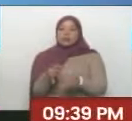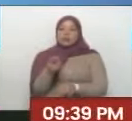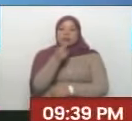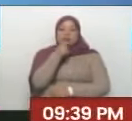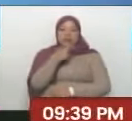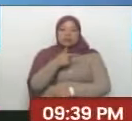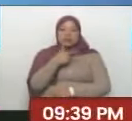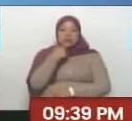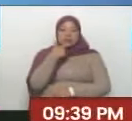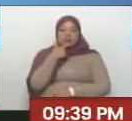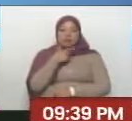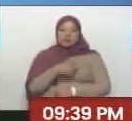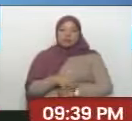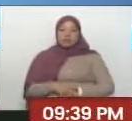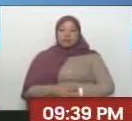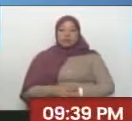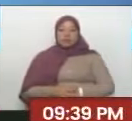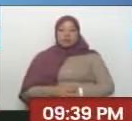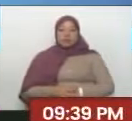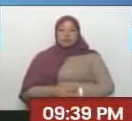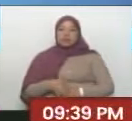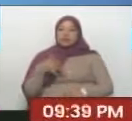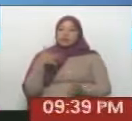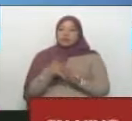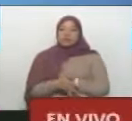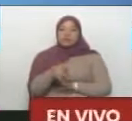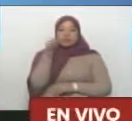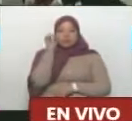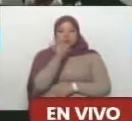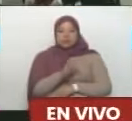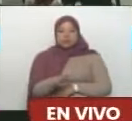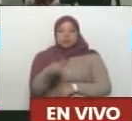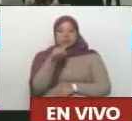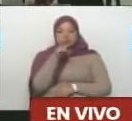viene Ana Cecilia.